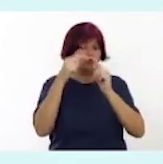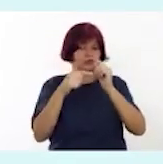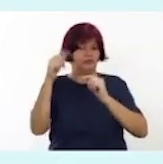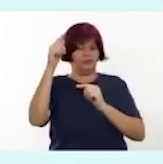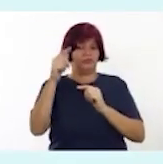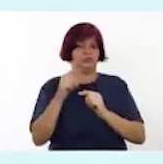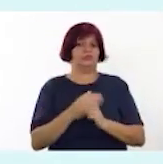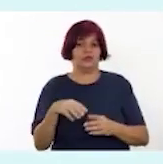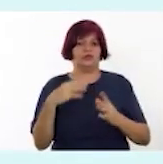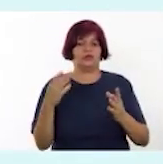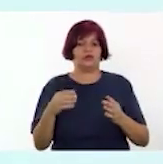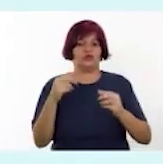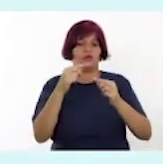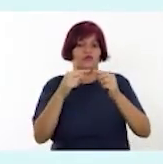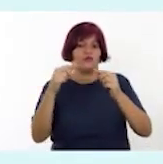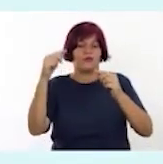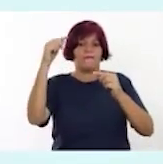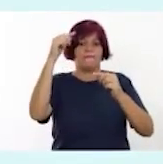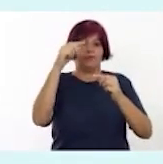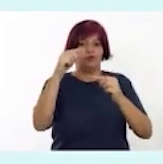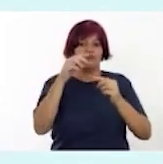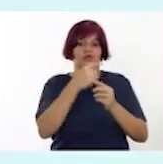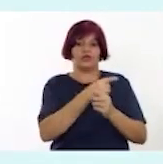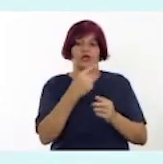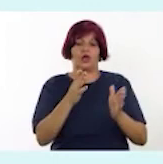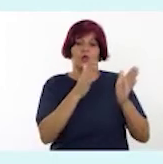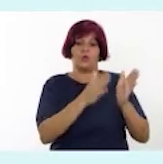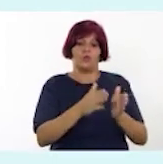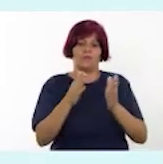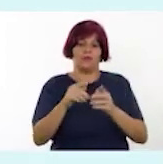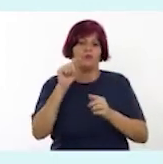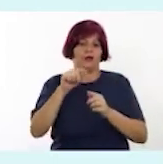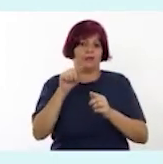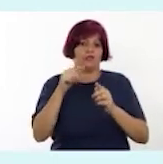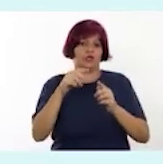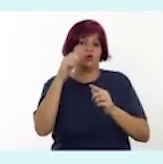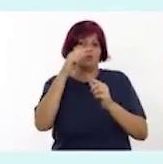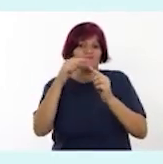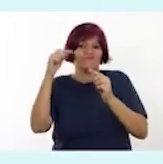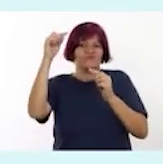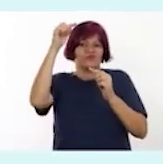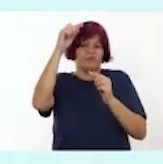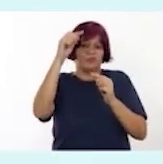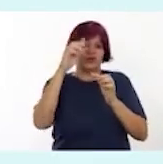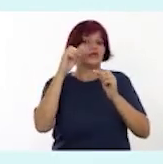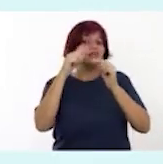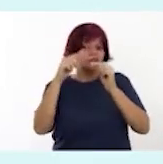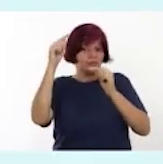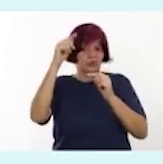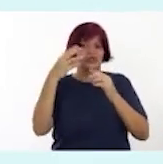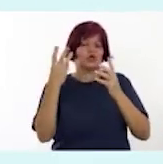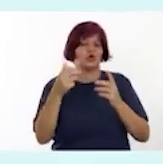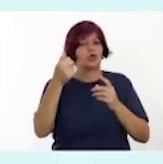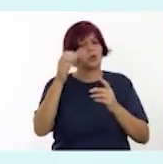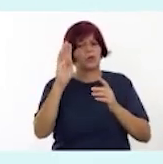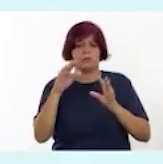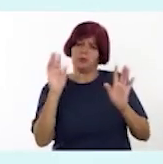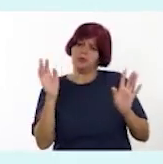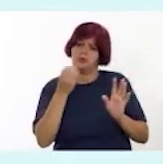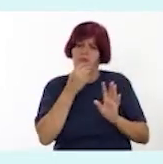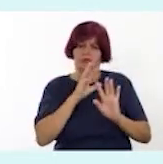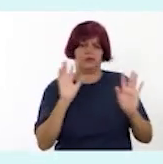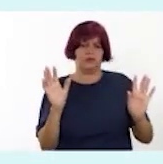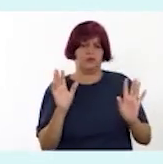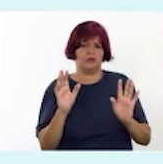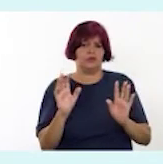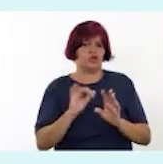entero, racional, definir con ustedes qué es una ecuación exponencial, que es aquella en la que algún miembro aparece una expresión exponencial y un exponente